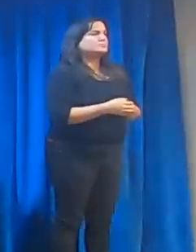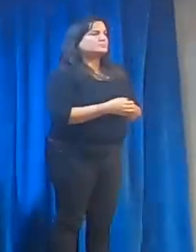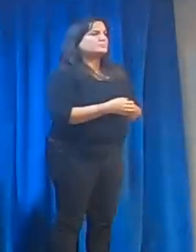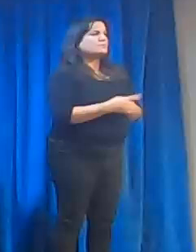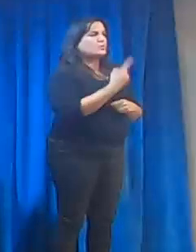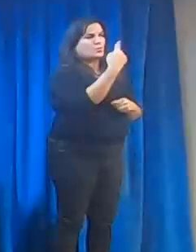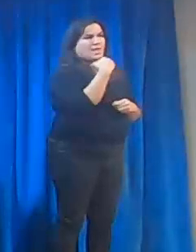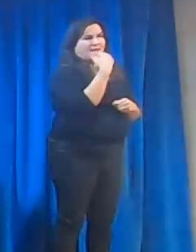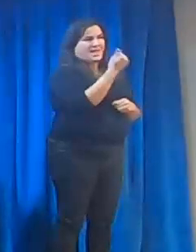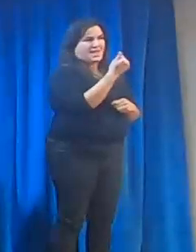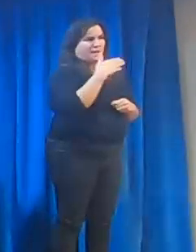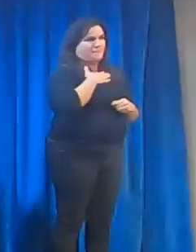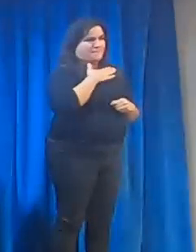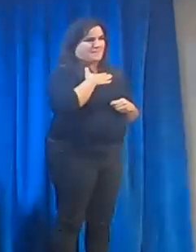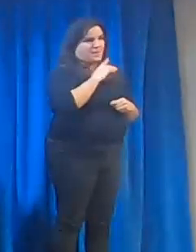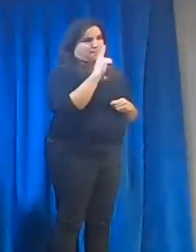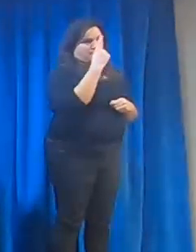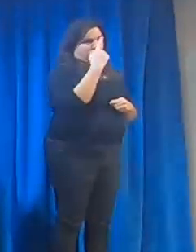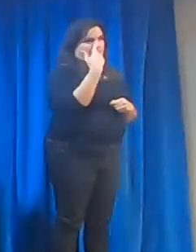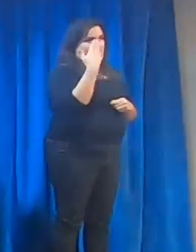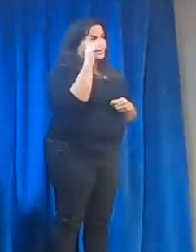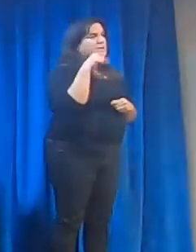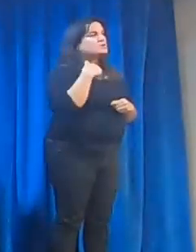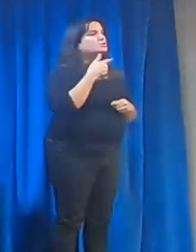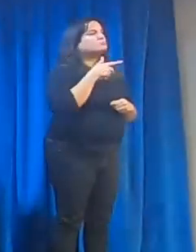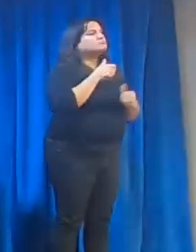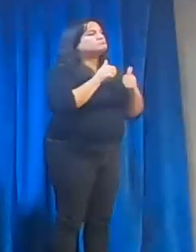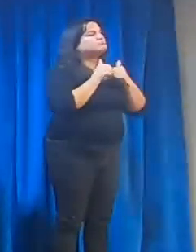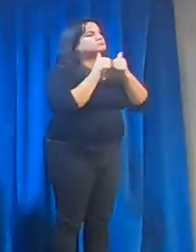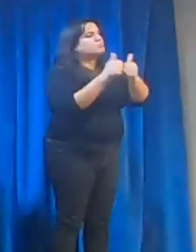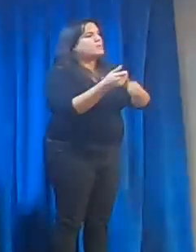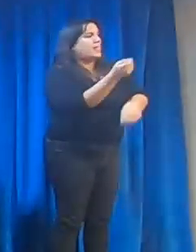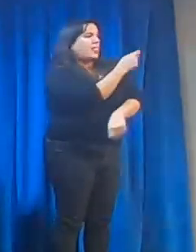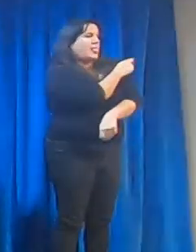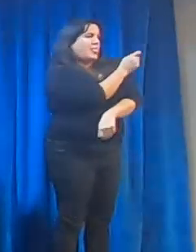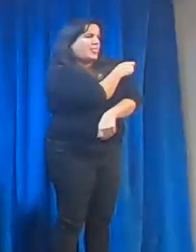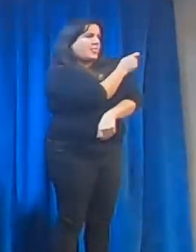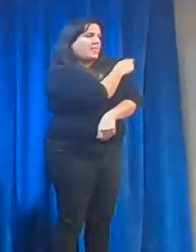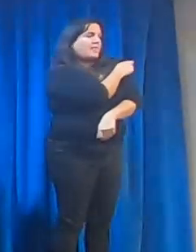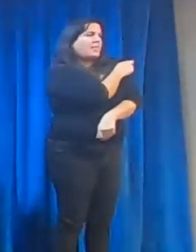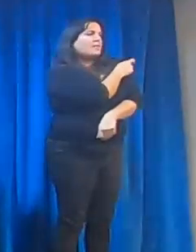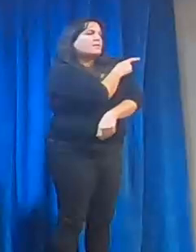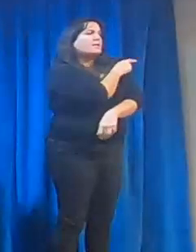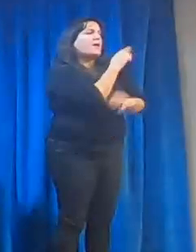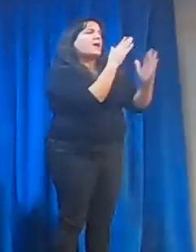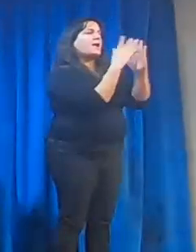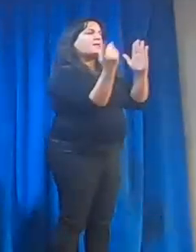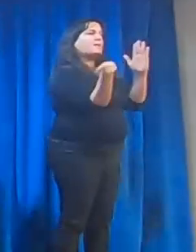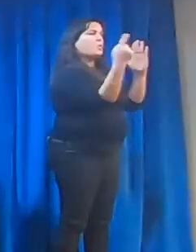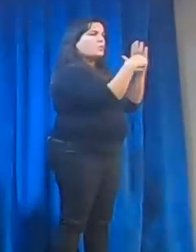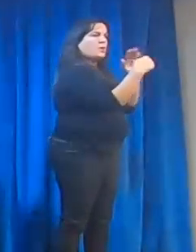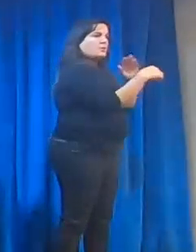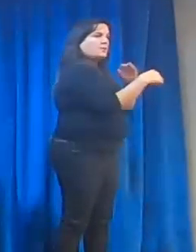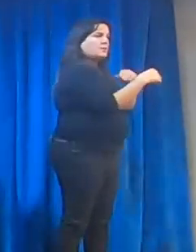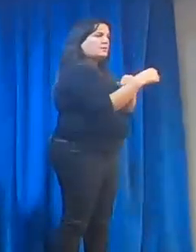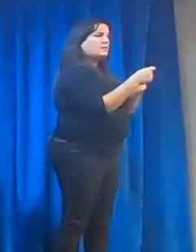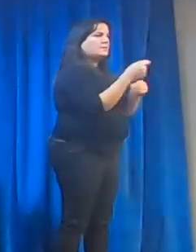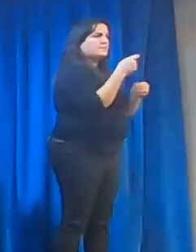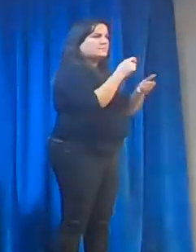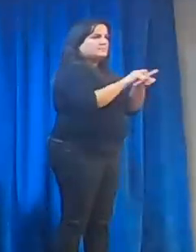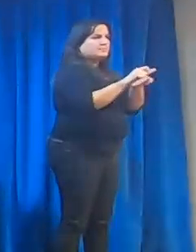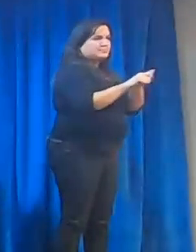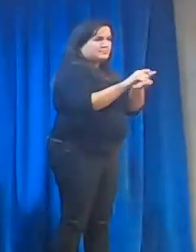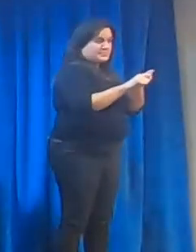de mis hijas, cuando por primera vez la acompañamos a darse las vacunas, cuando llegó a casa, agarró los lápices